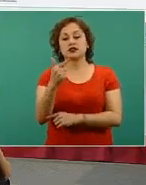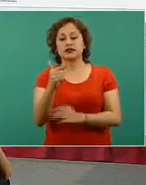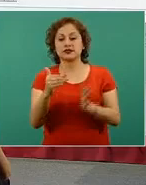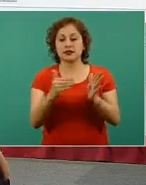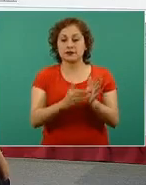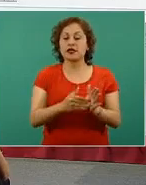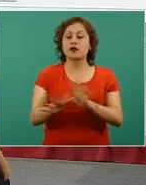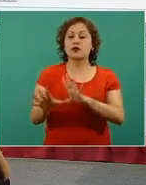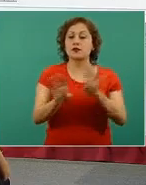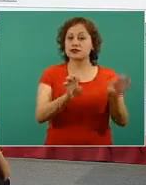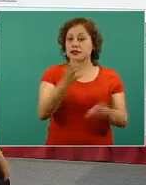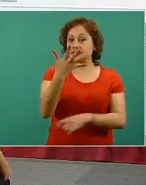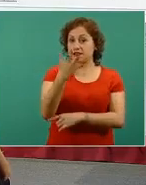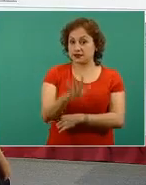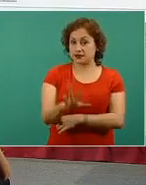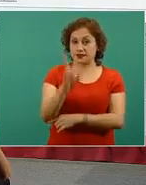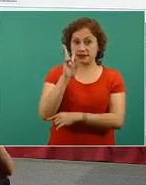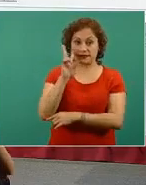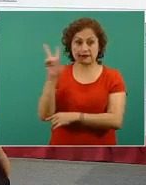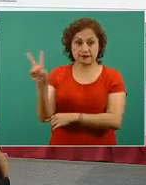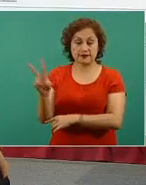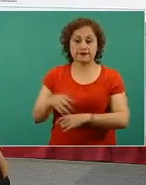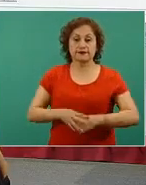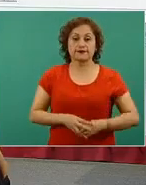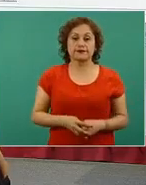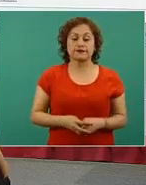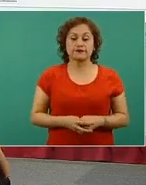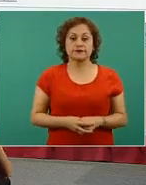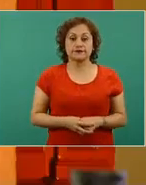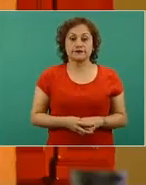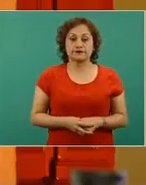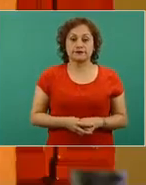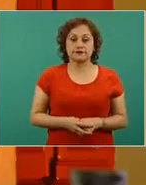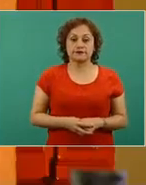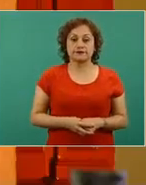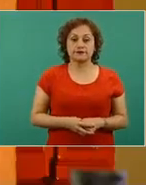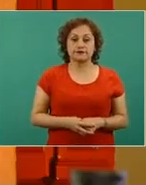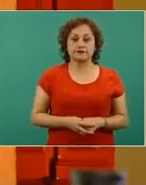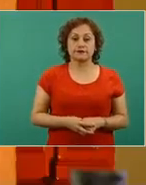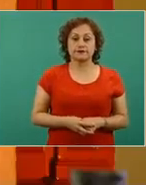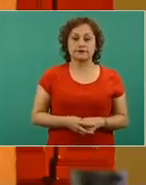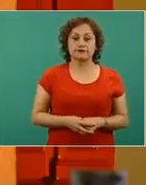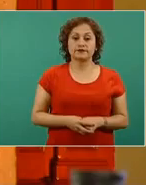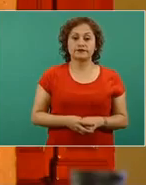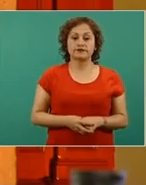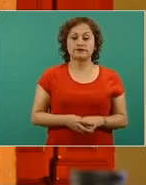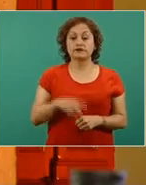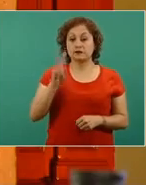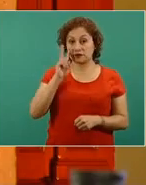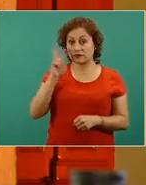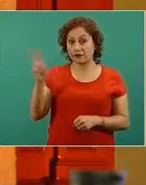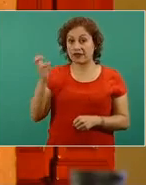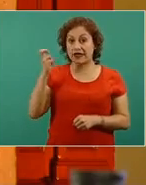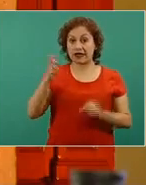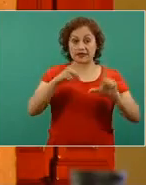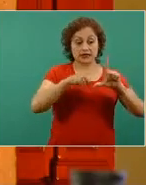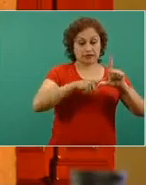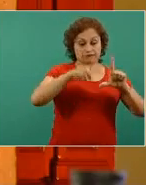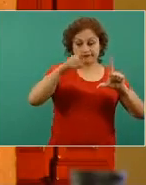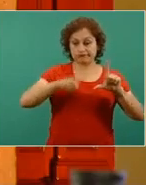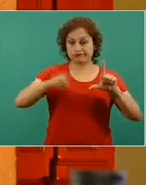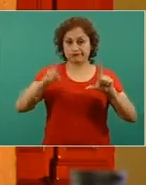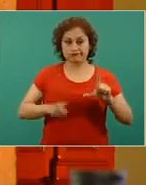2.187.910. También en esta gráfica podemos visualizar como un elemento semanal en el que se presenta